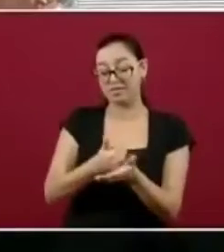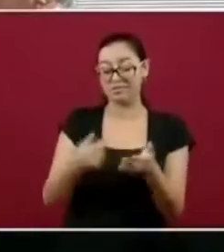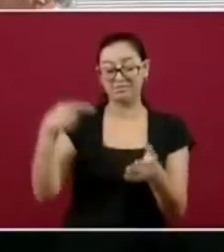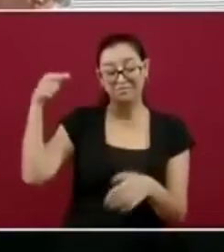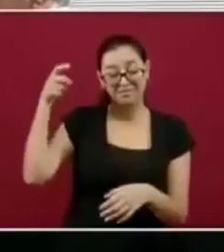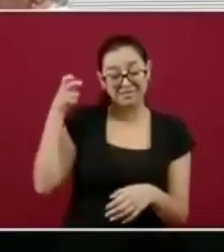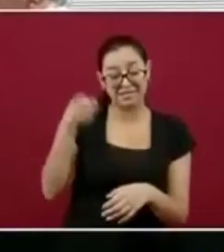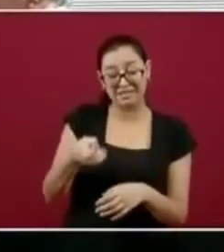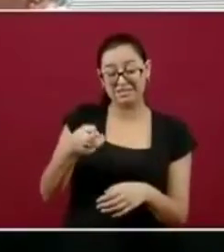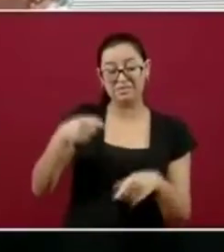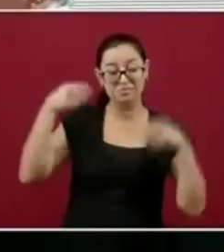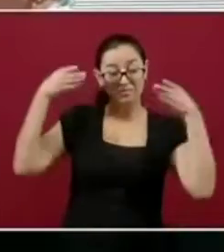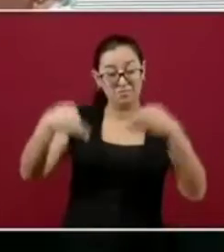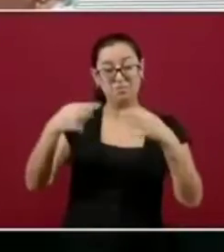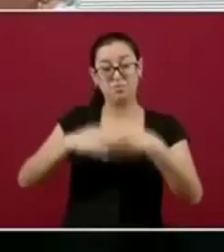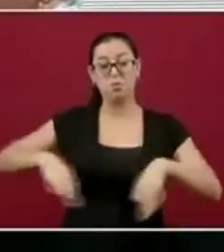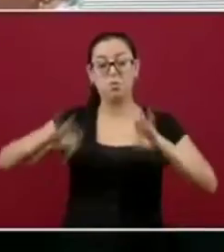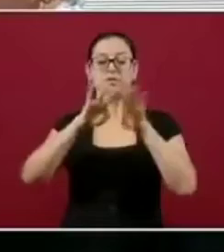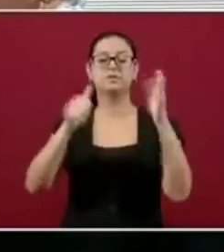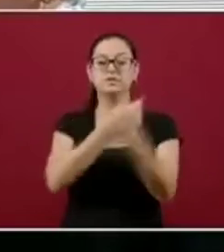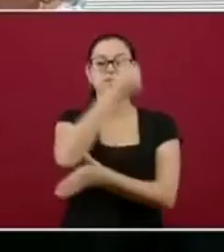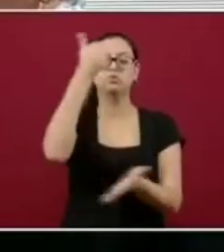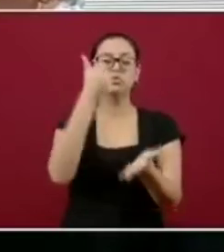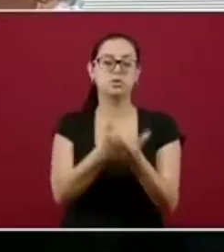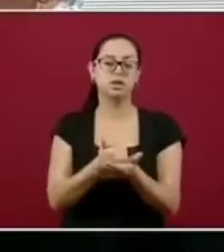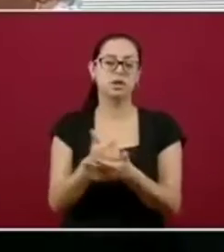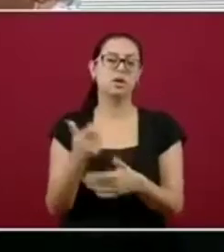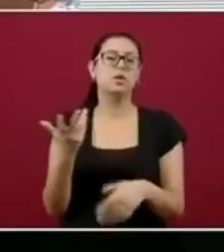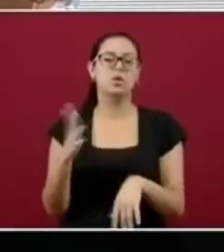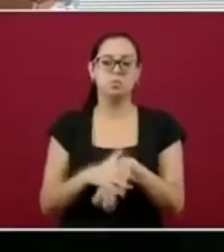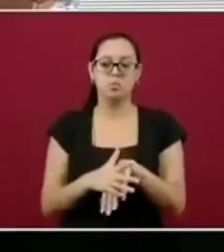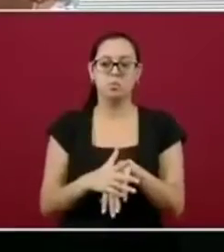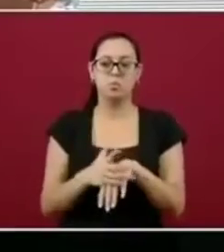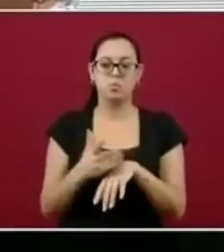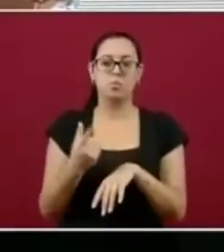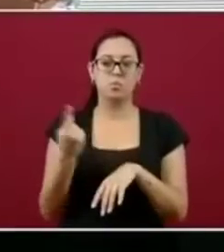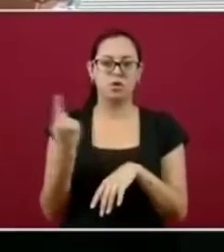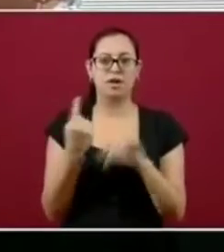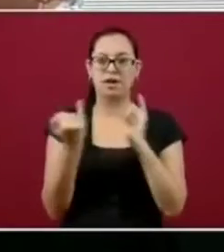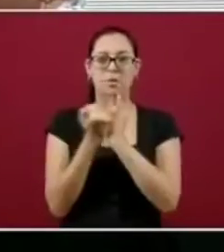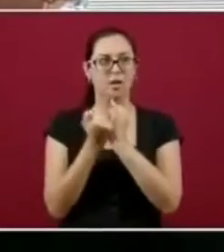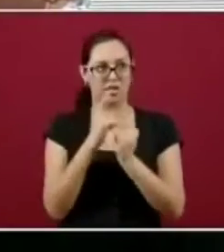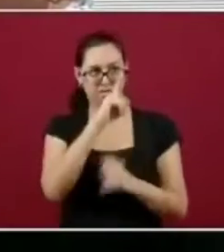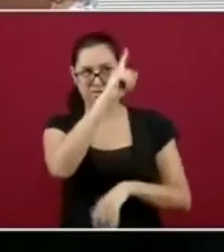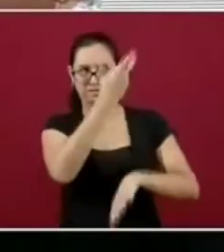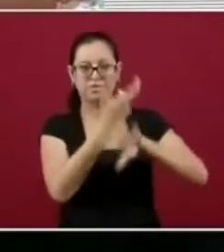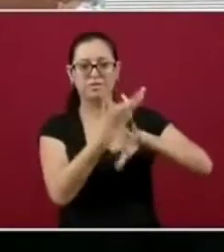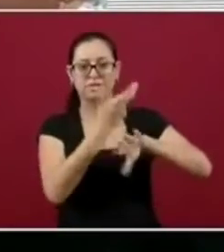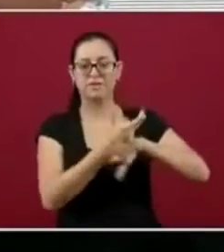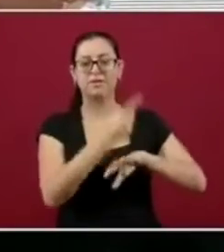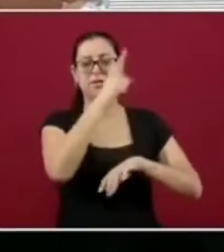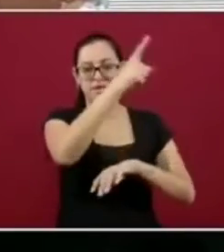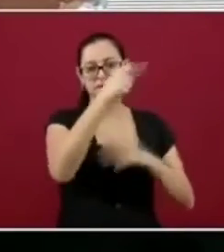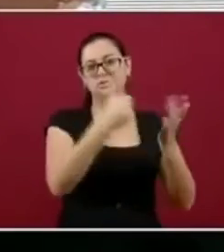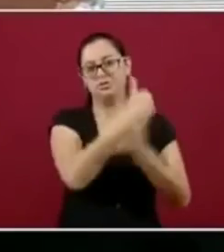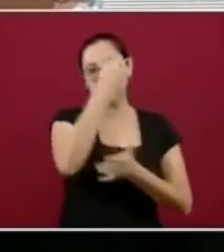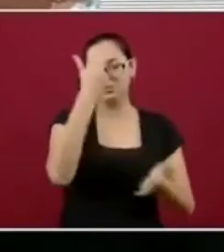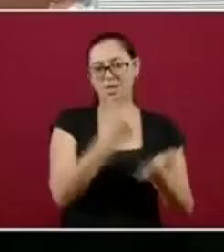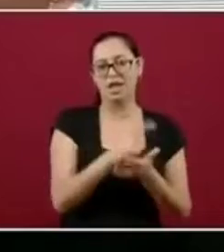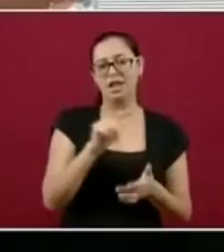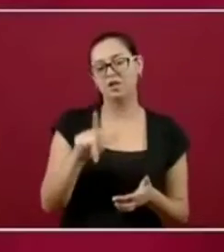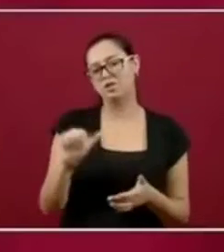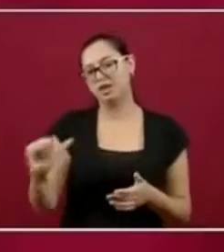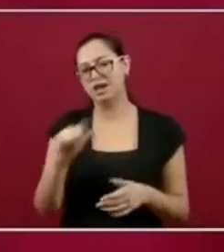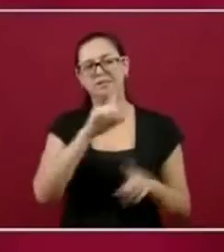un actor muy relevante, porque es donde más efecto podemos tener también en Estados Unidos. Es decir, vamos a invitar a las ciudades como Los Ángeles